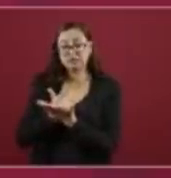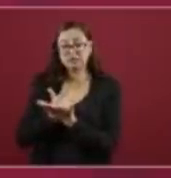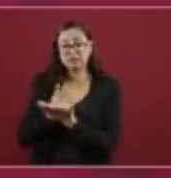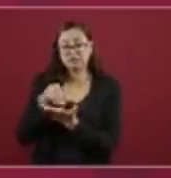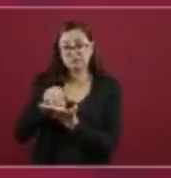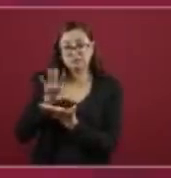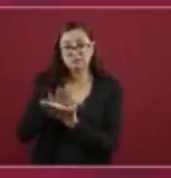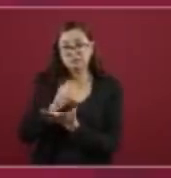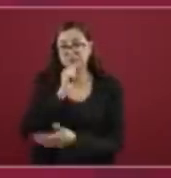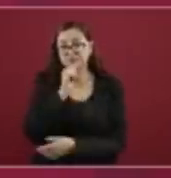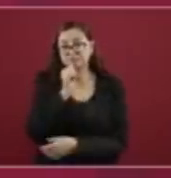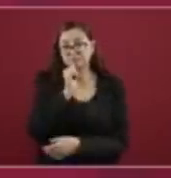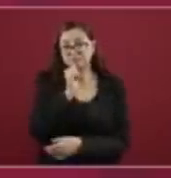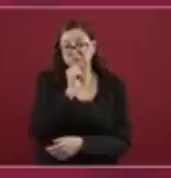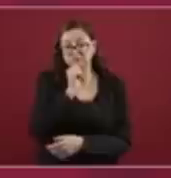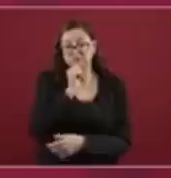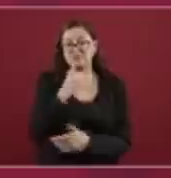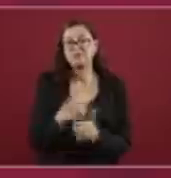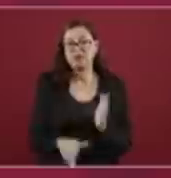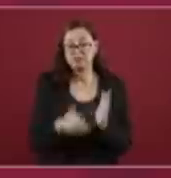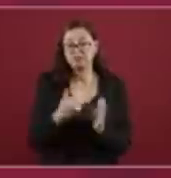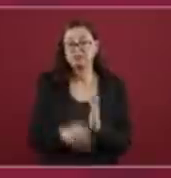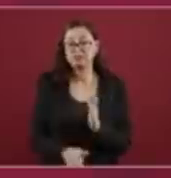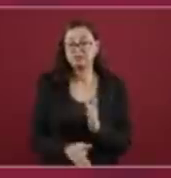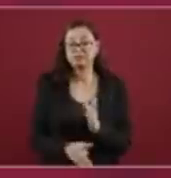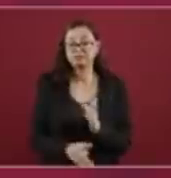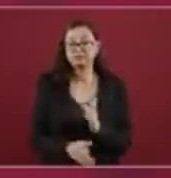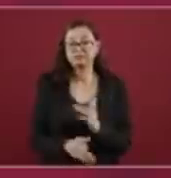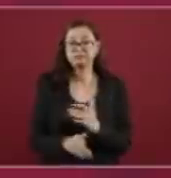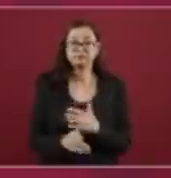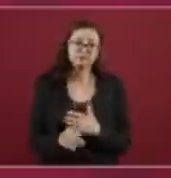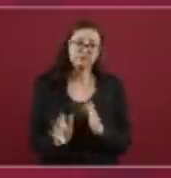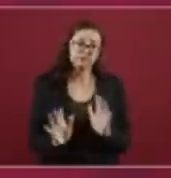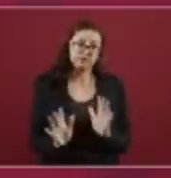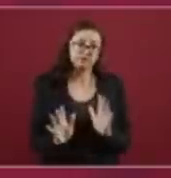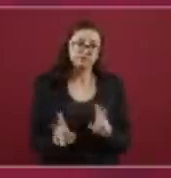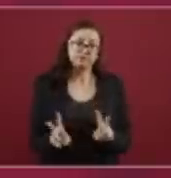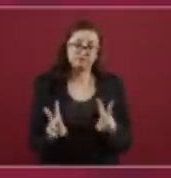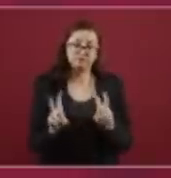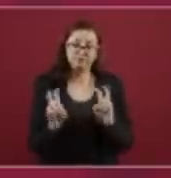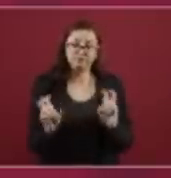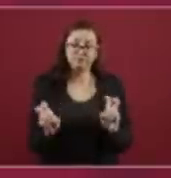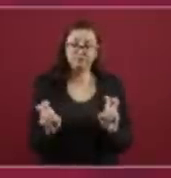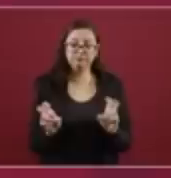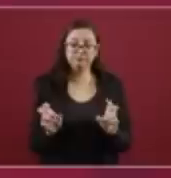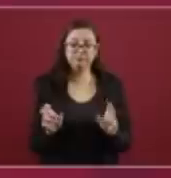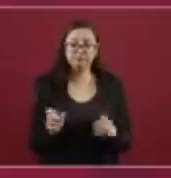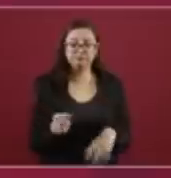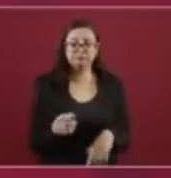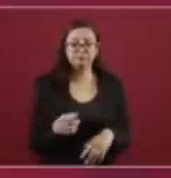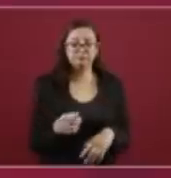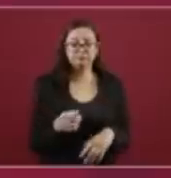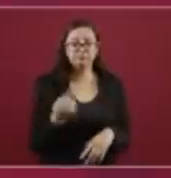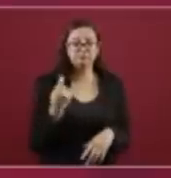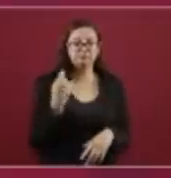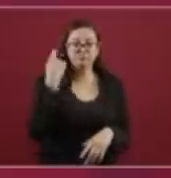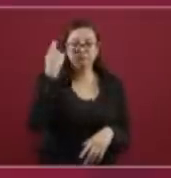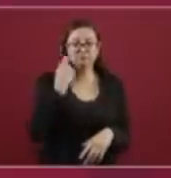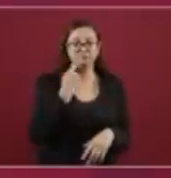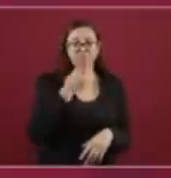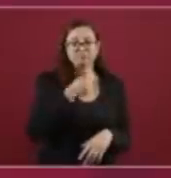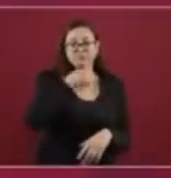el censo. En este caso de los adultos mayores tenemos una meta